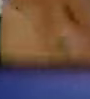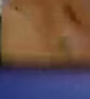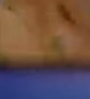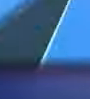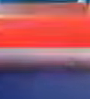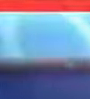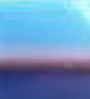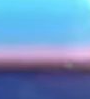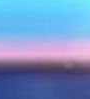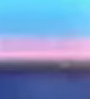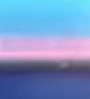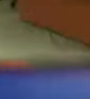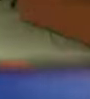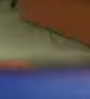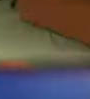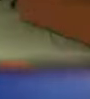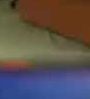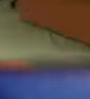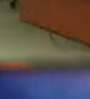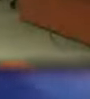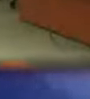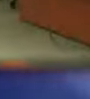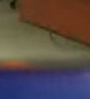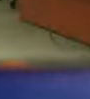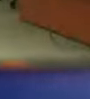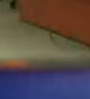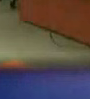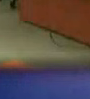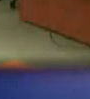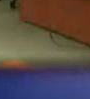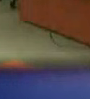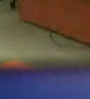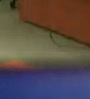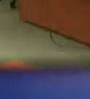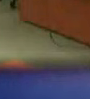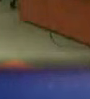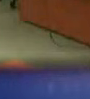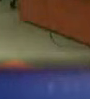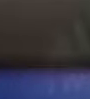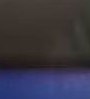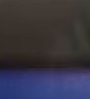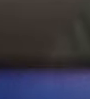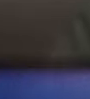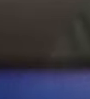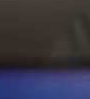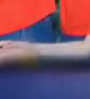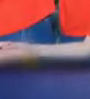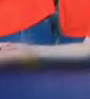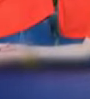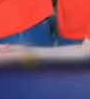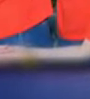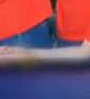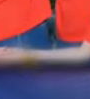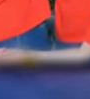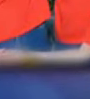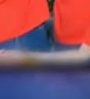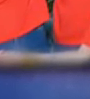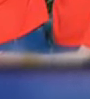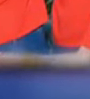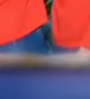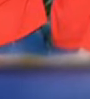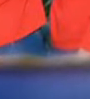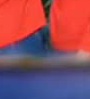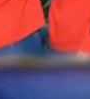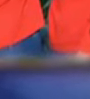indígenas de Perú. Además, en Estados Unidos, la pareja que mantuvo cautivos a sus 13 hijos